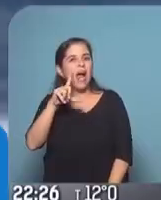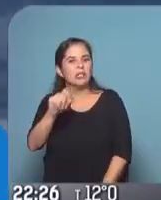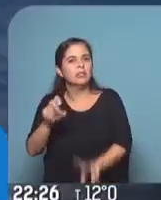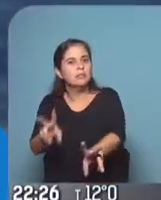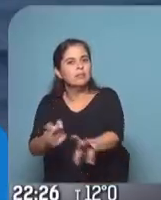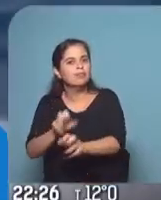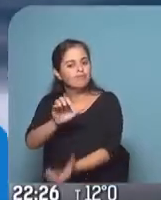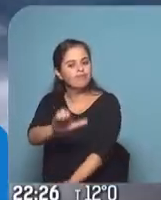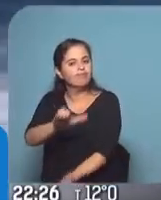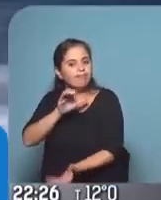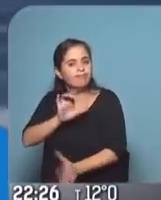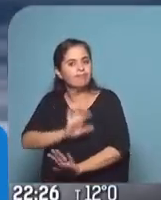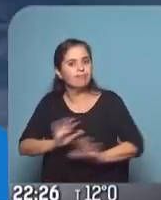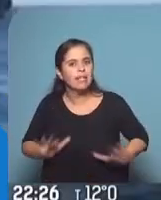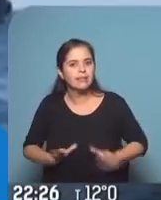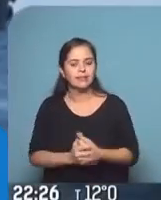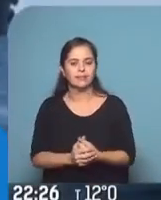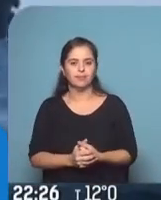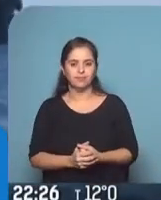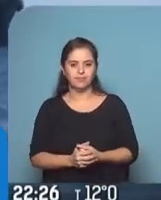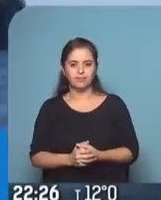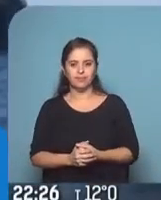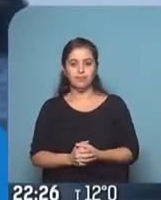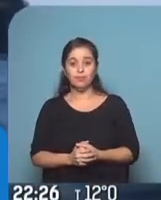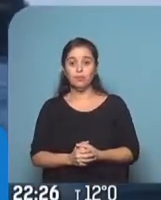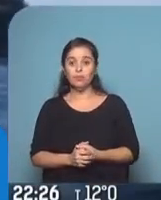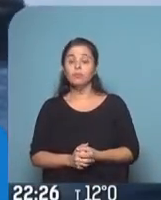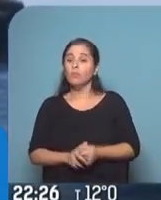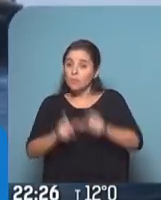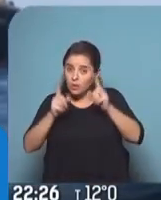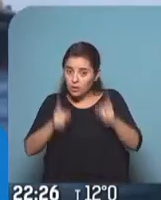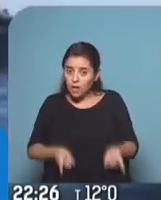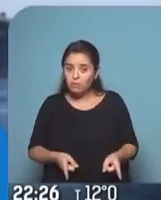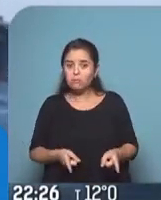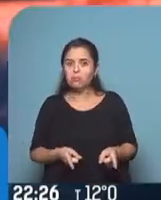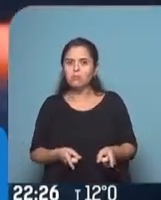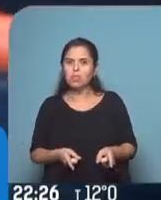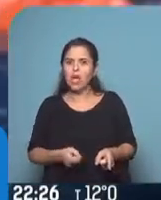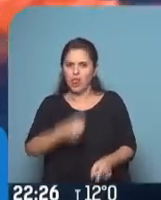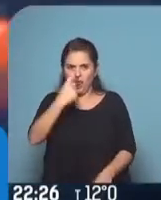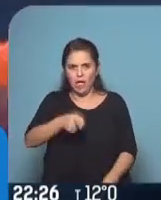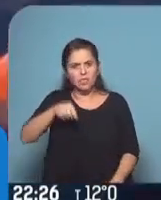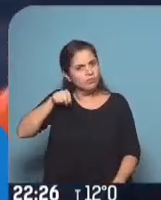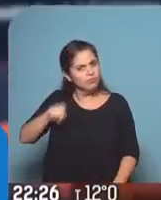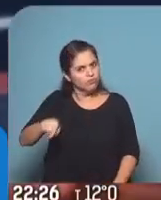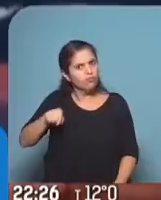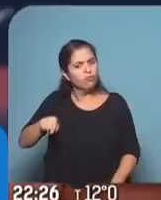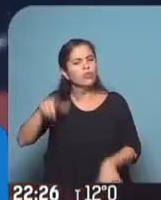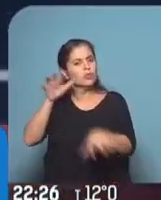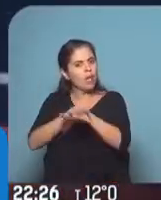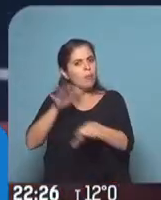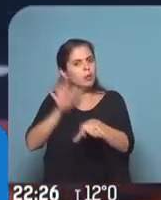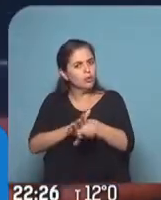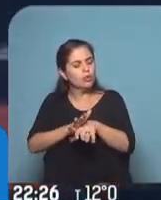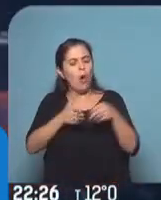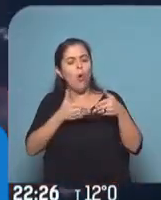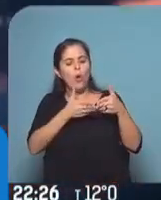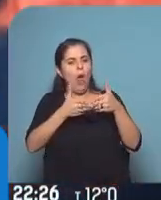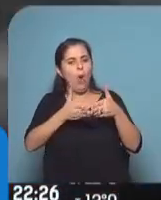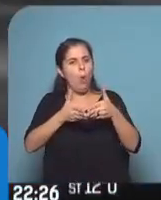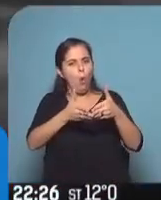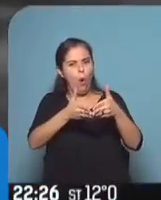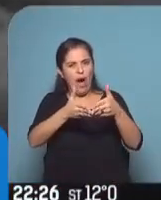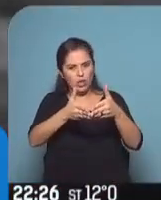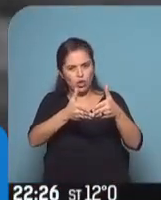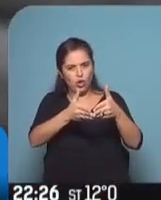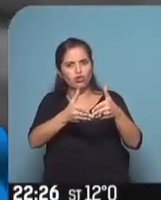la narrativa de pistolas humeantes que presenta Estados Unidos sobre la responsabilidad de Teherán en los ataques a buques petroleros en el Golfo de Omán,